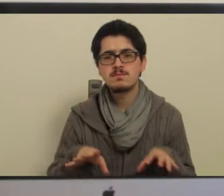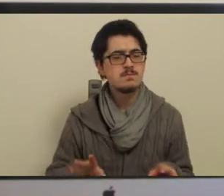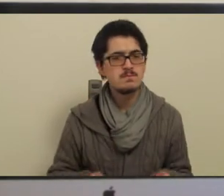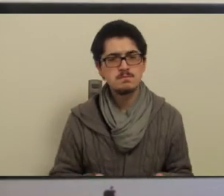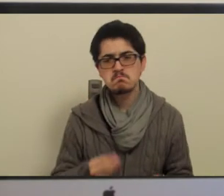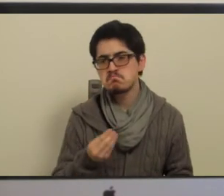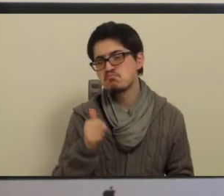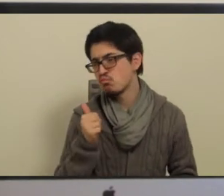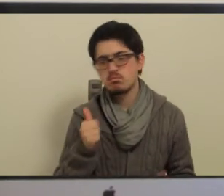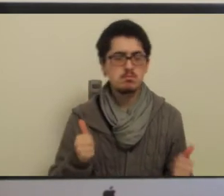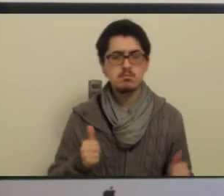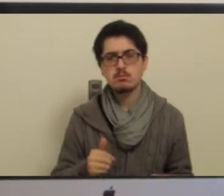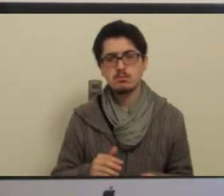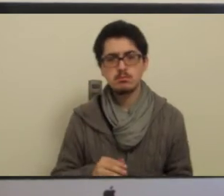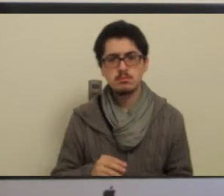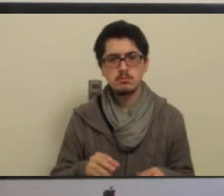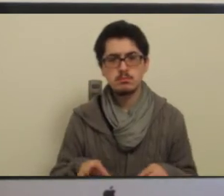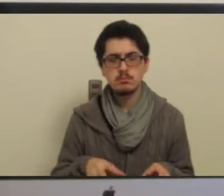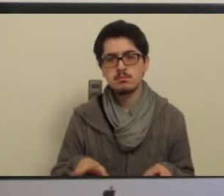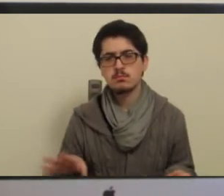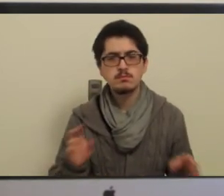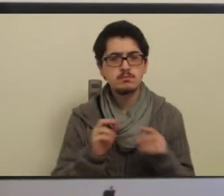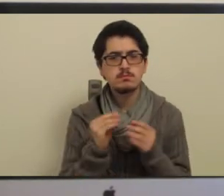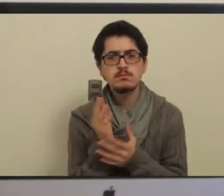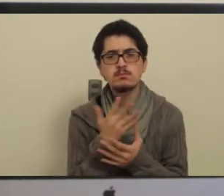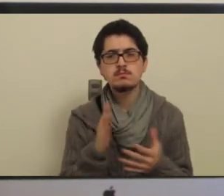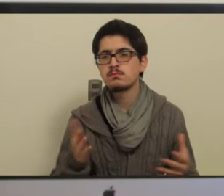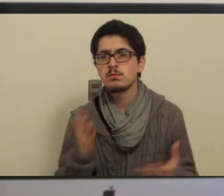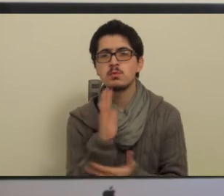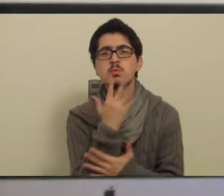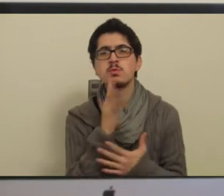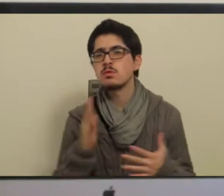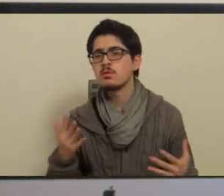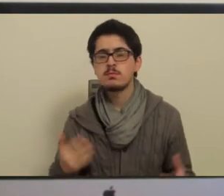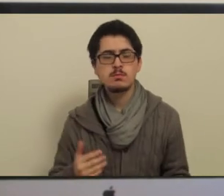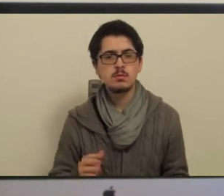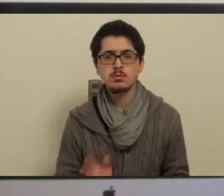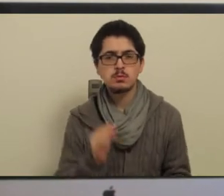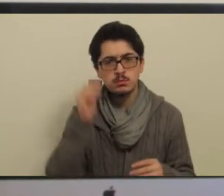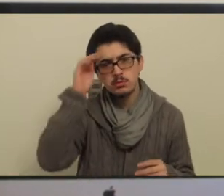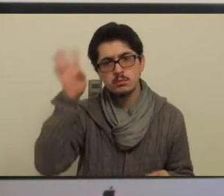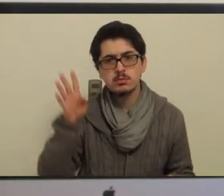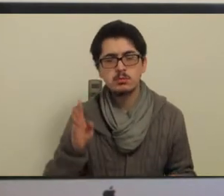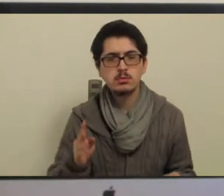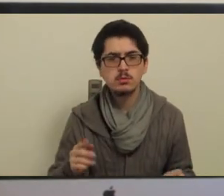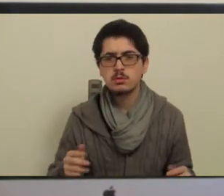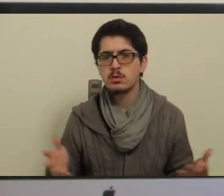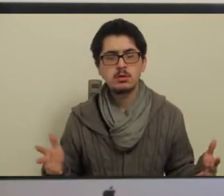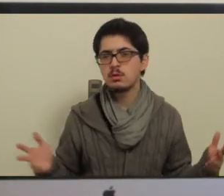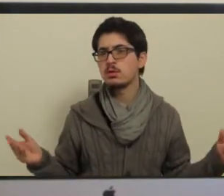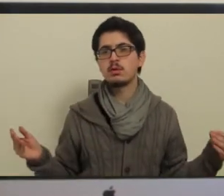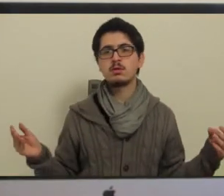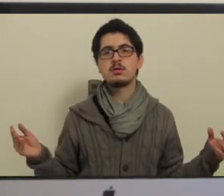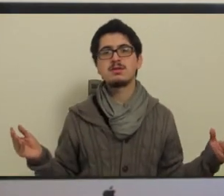cosas funcionaban bastante bien dentro de todo, en un pueblo muy ligado a la agricultura. Y un día, cuando nadie se lo